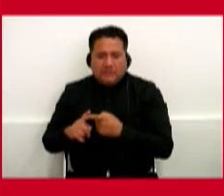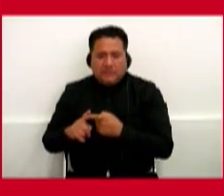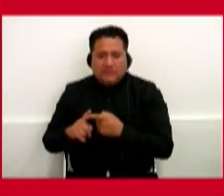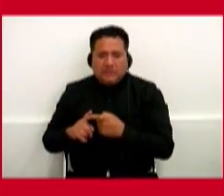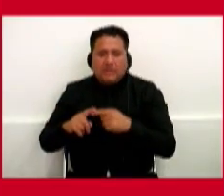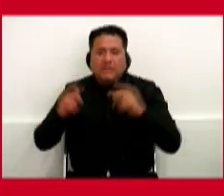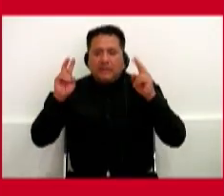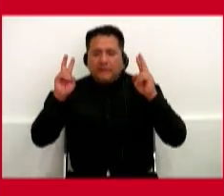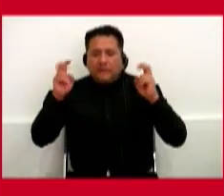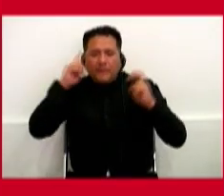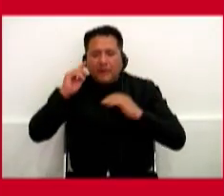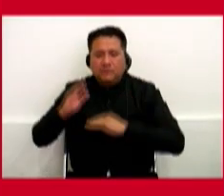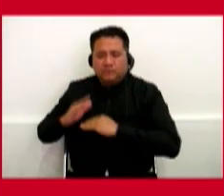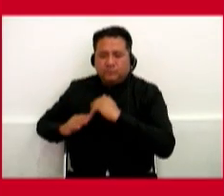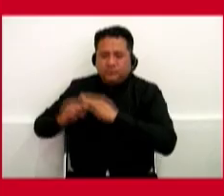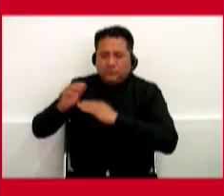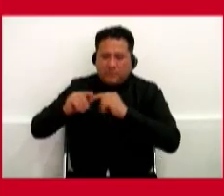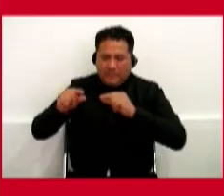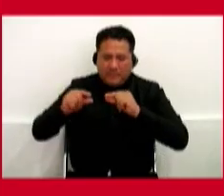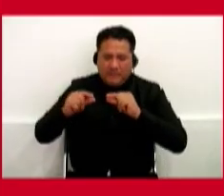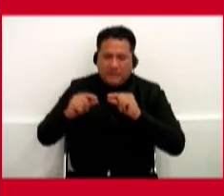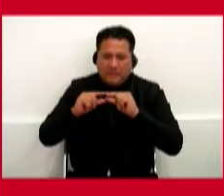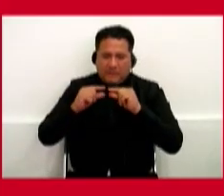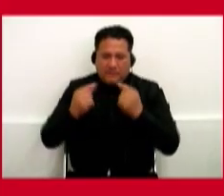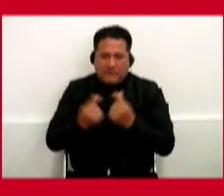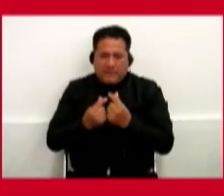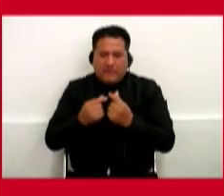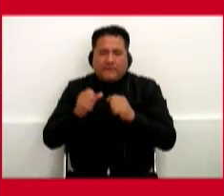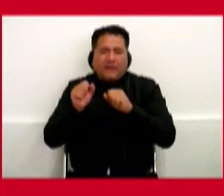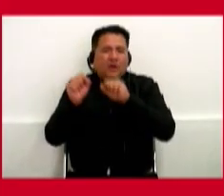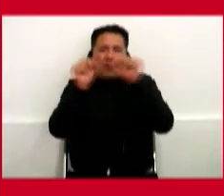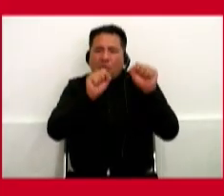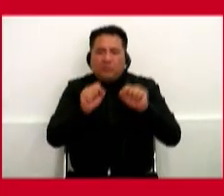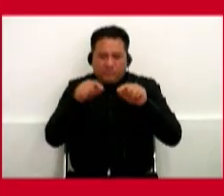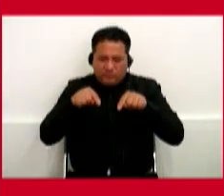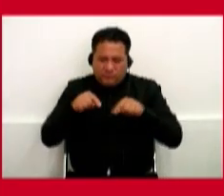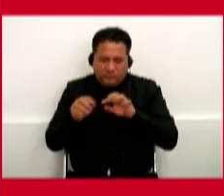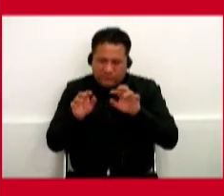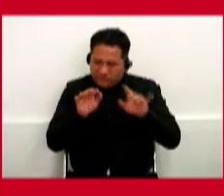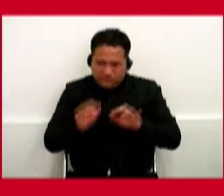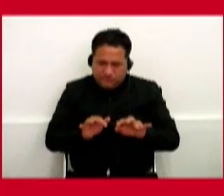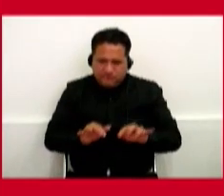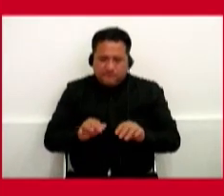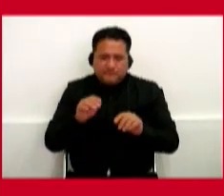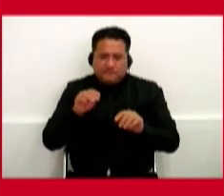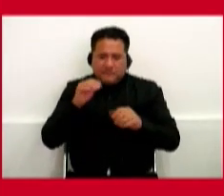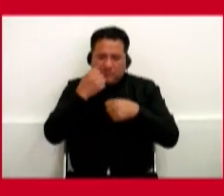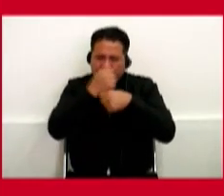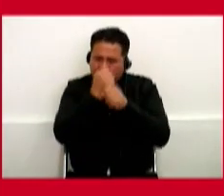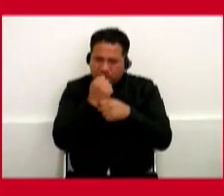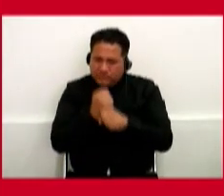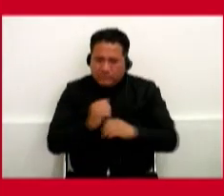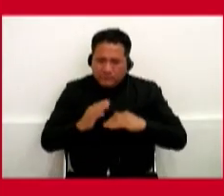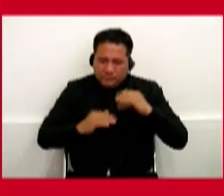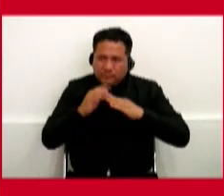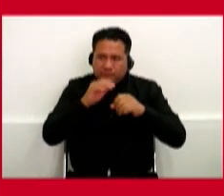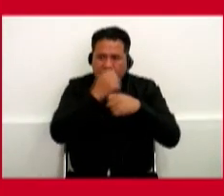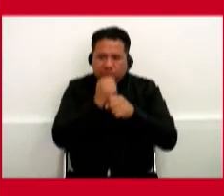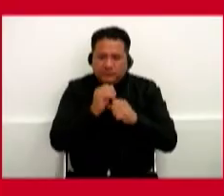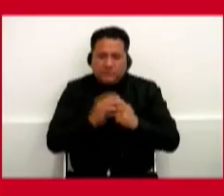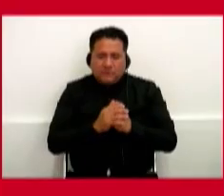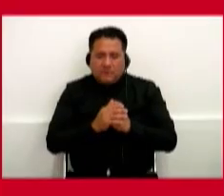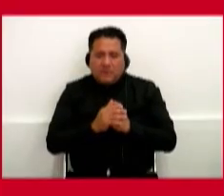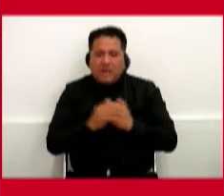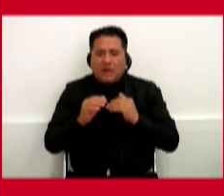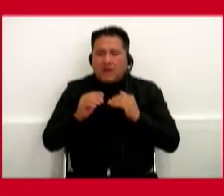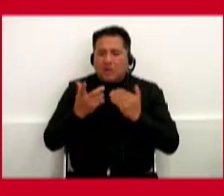tema de la construcción de la geometría en el software. En este caso se ha utilizado el FLAC 3D, ¿no? Y aquí vienen también otro tipo de controles como definir la extensión del